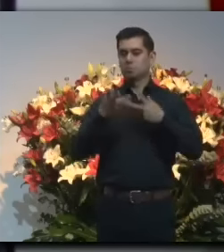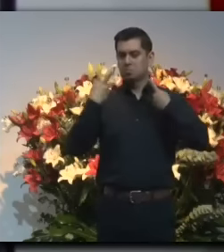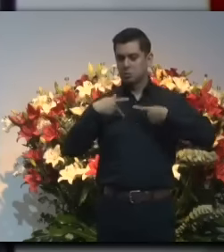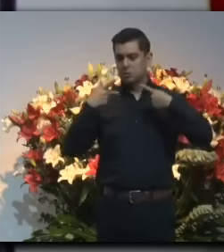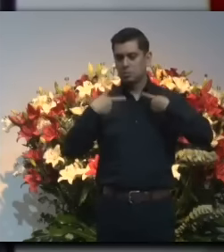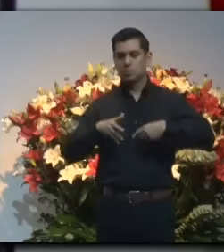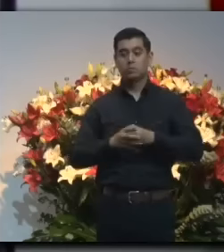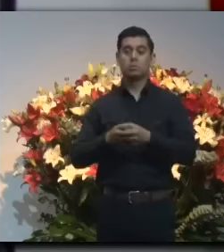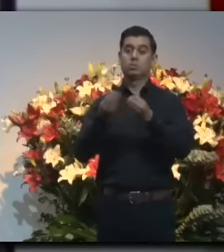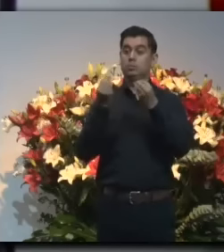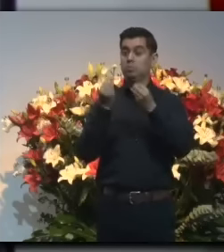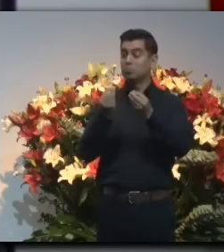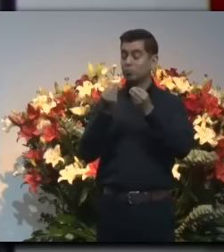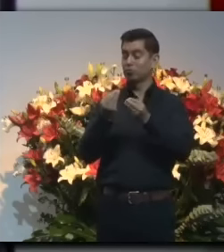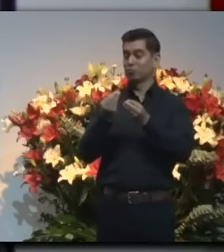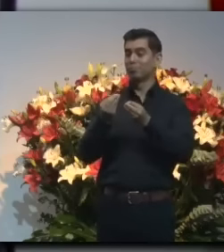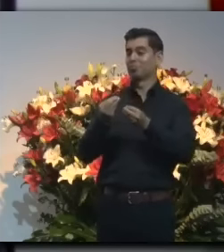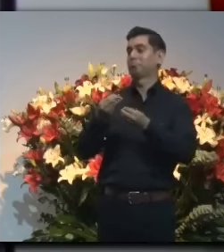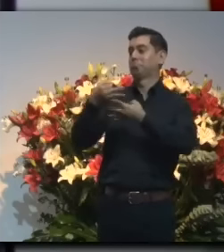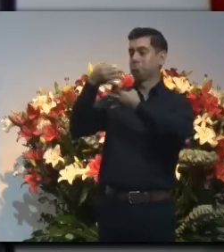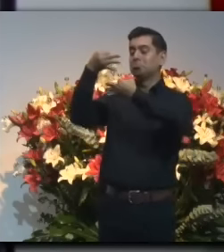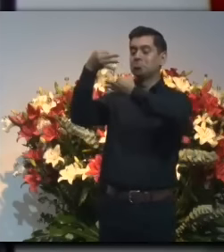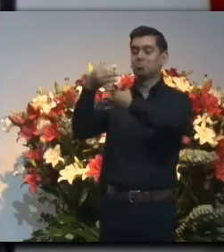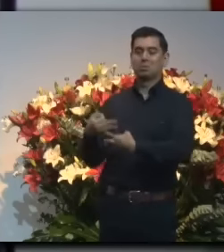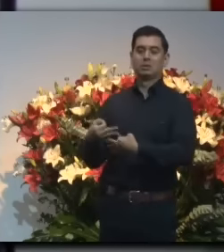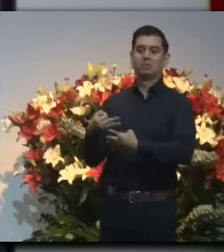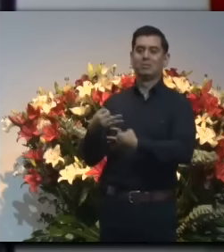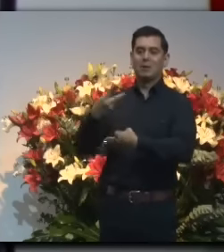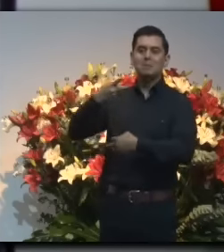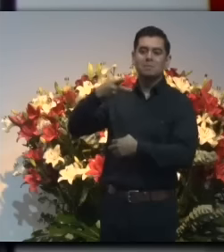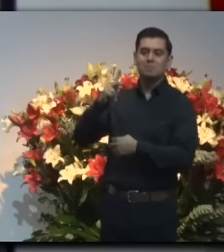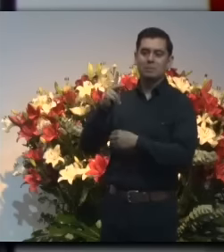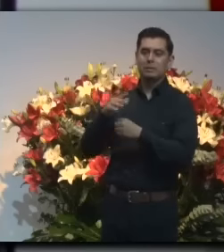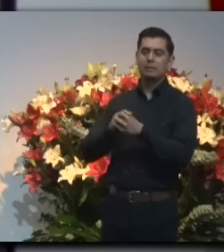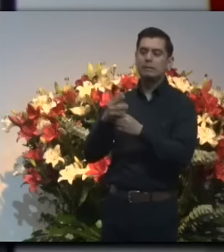de muchísimo prestigio. Y en ese sentido, recuperar